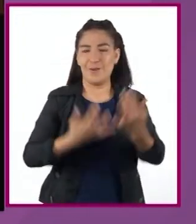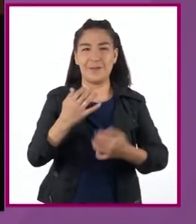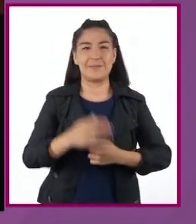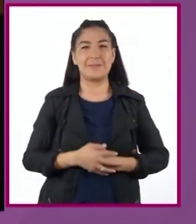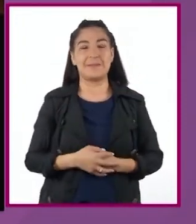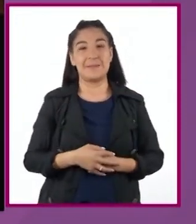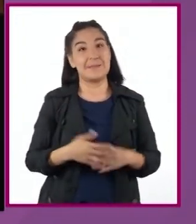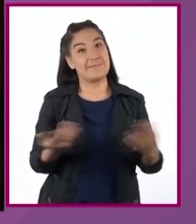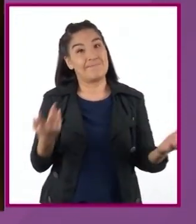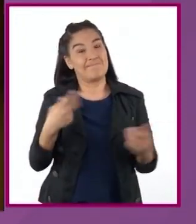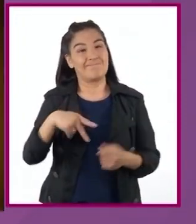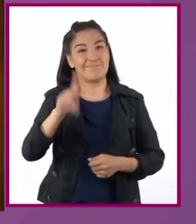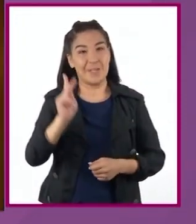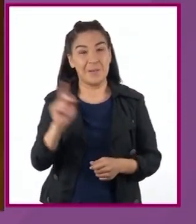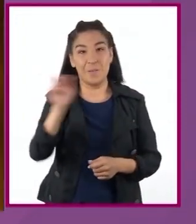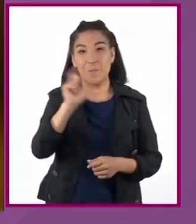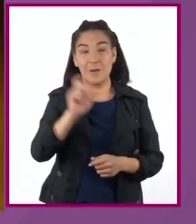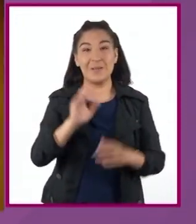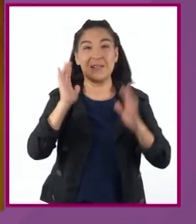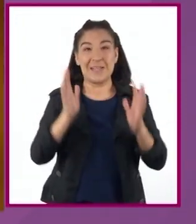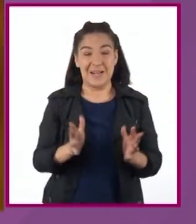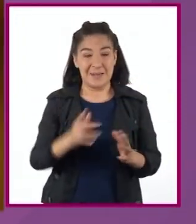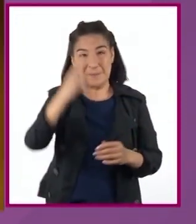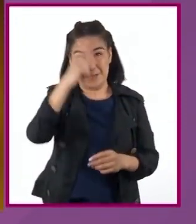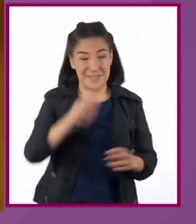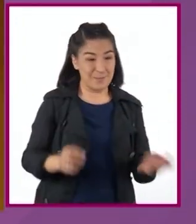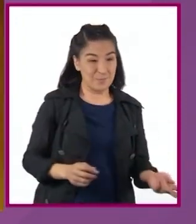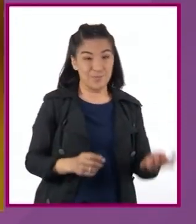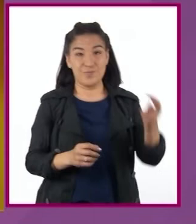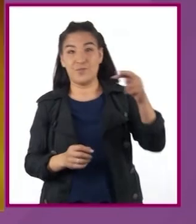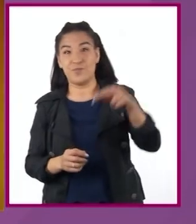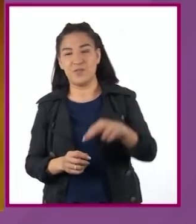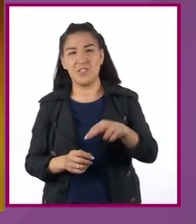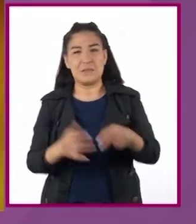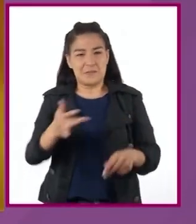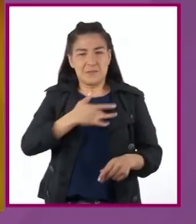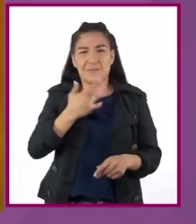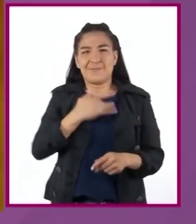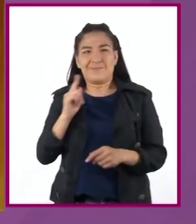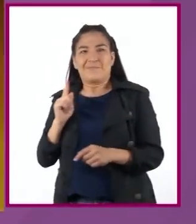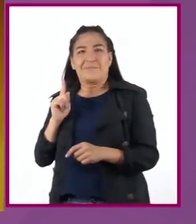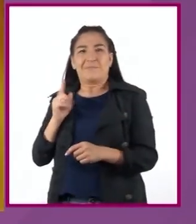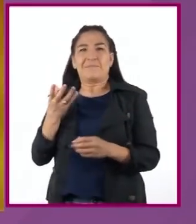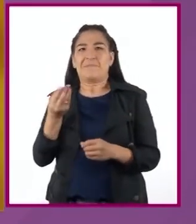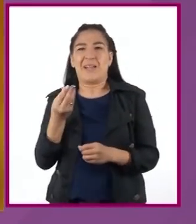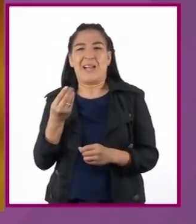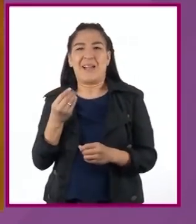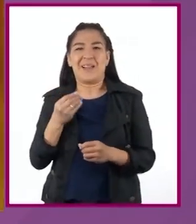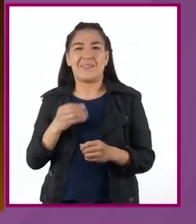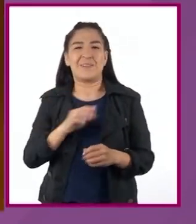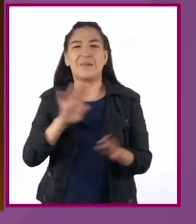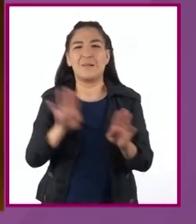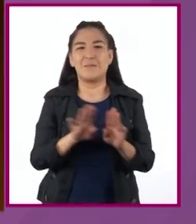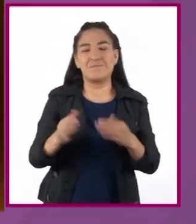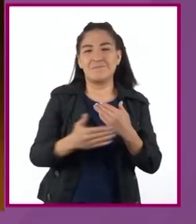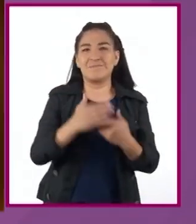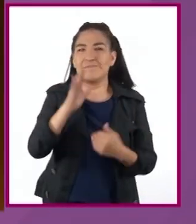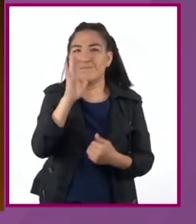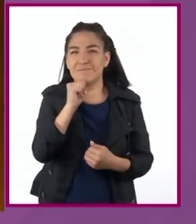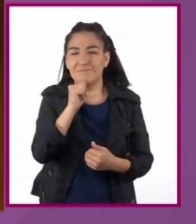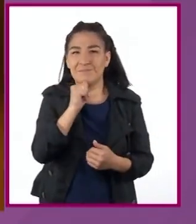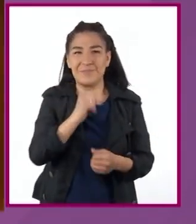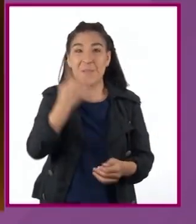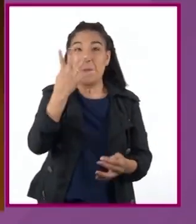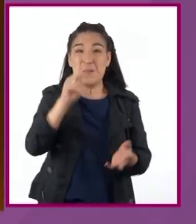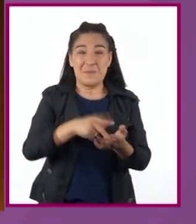Sin embargo, al llegar corriendo para arrojarse, sintió miedo y se detuvo. 4 veces lo